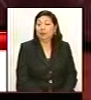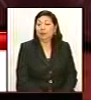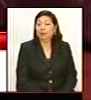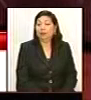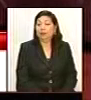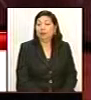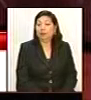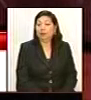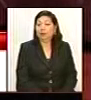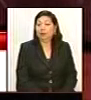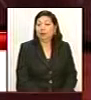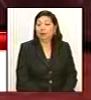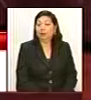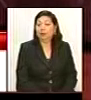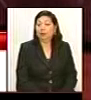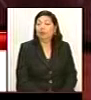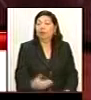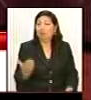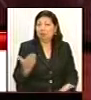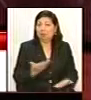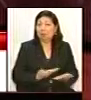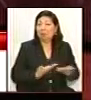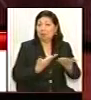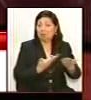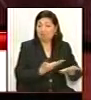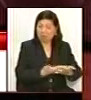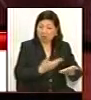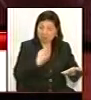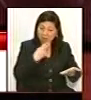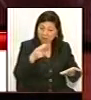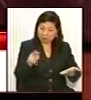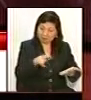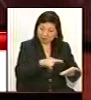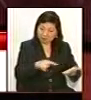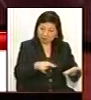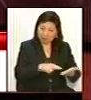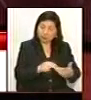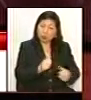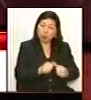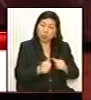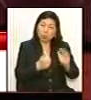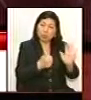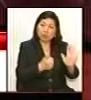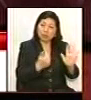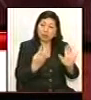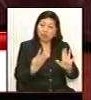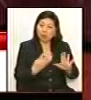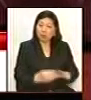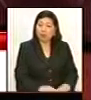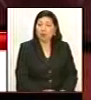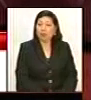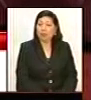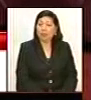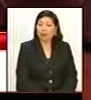le voy a cansar un documento, si es que el número 69.